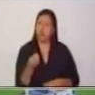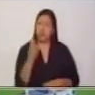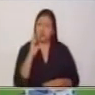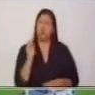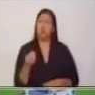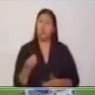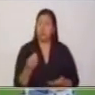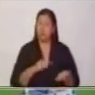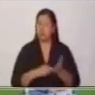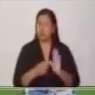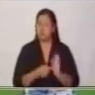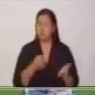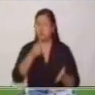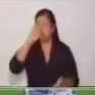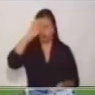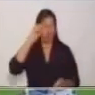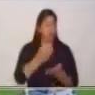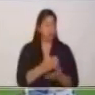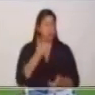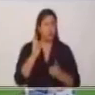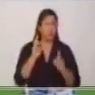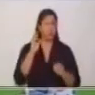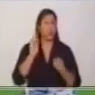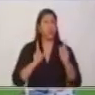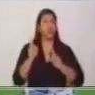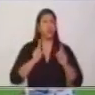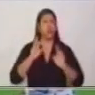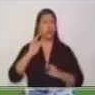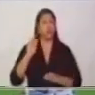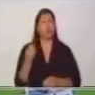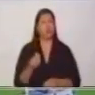tipo de significado que tú crees que utiliza?